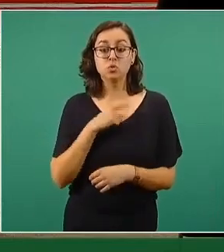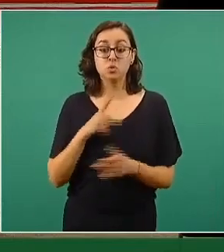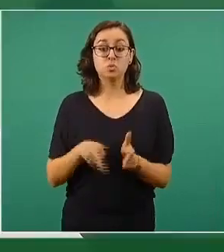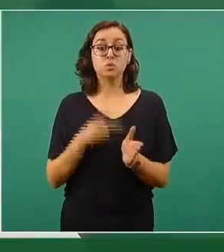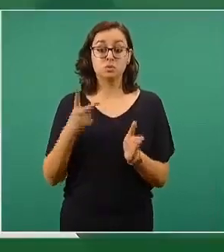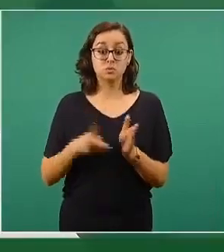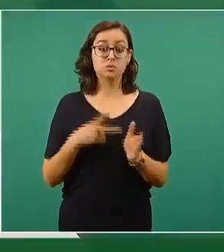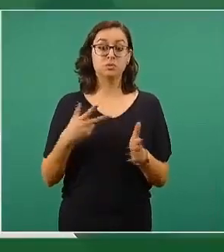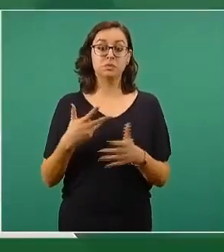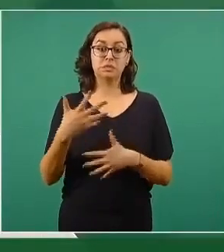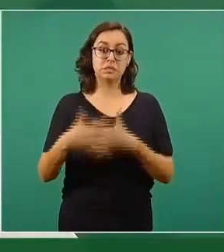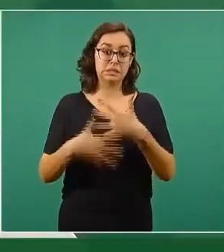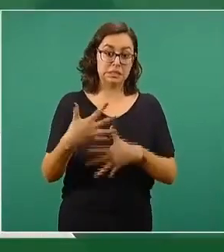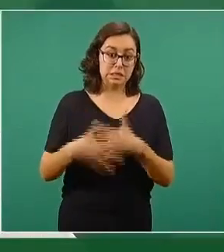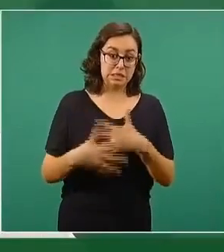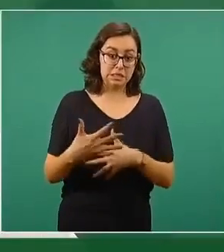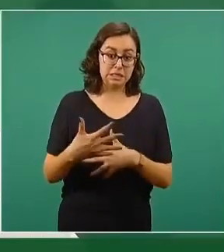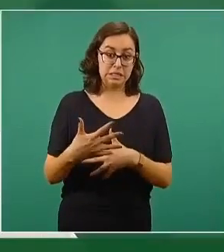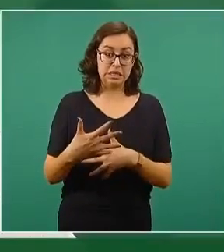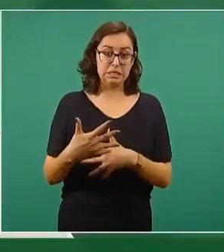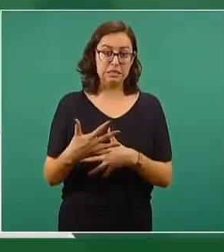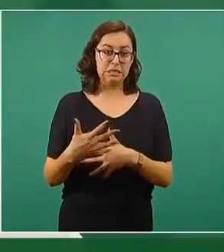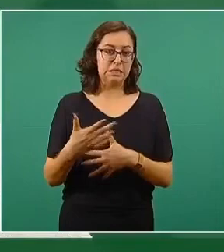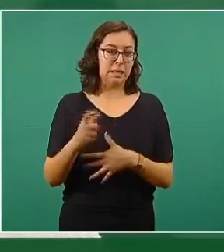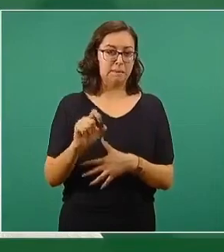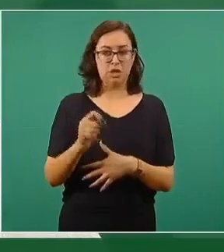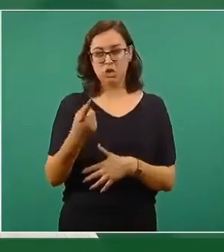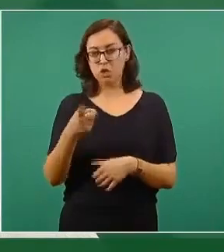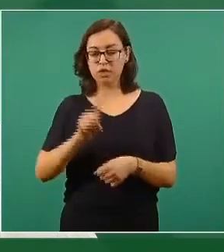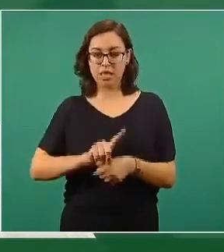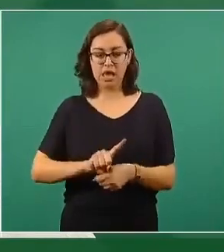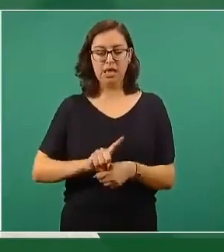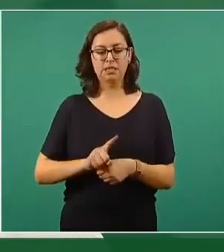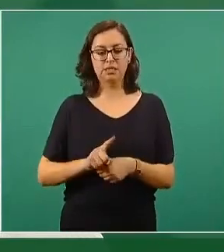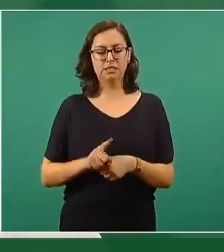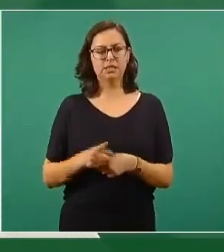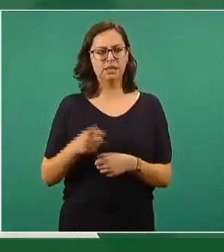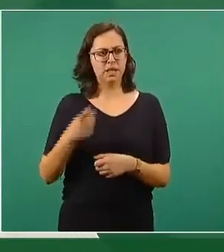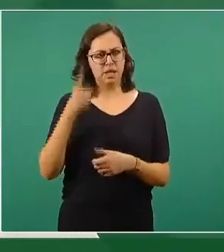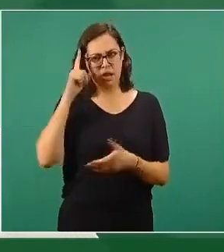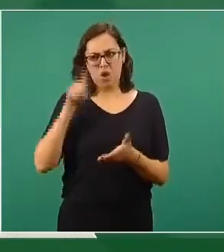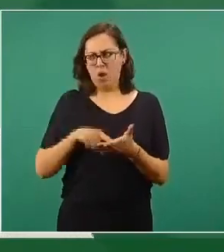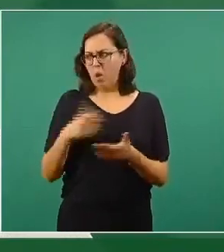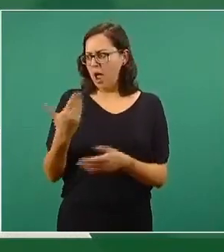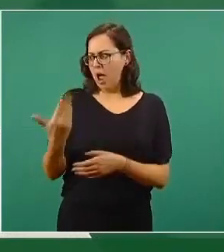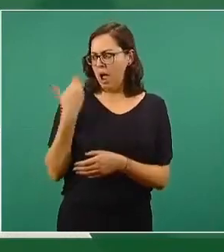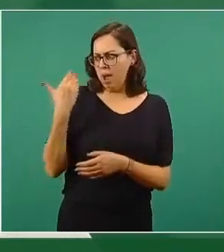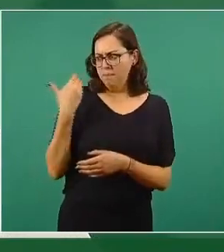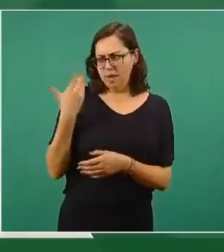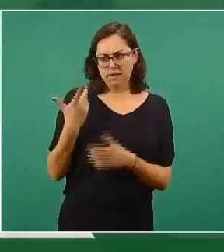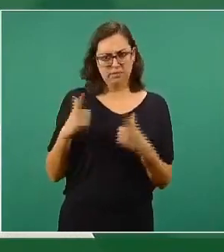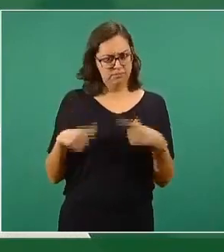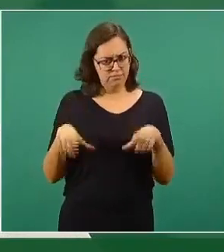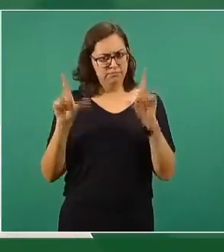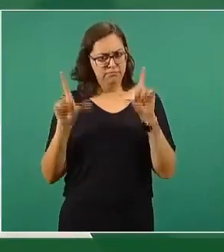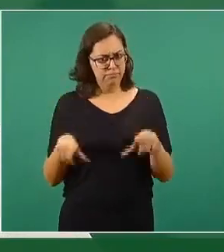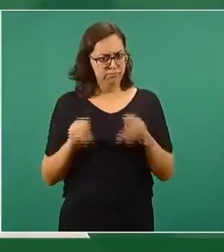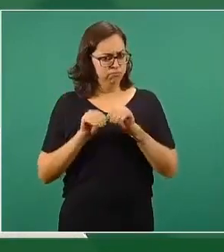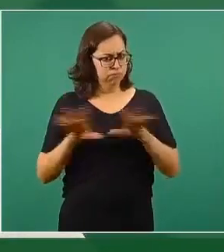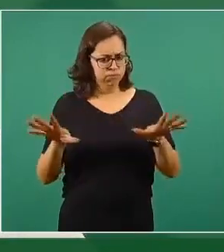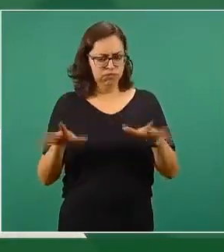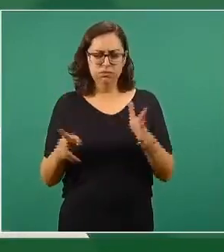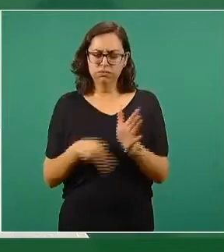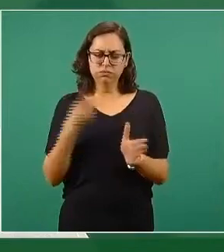periódicamente, es cada 15 o cada días o cada 21 días. Si no recuerdo mal, acabamos de liberar el más reciente y